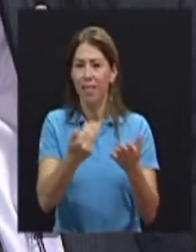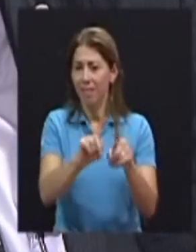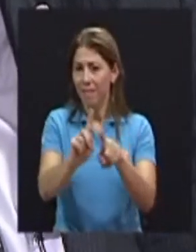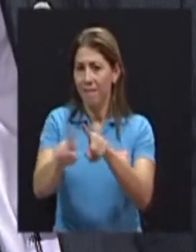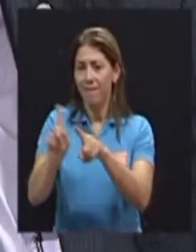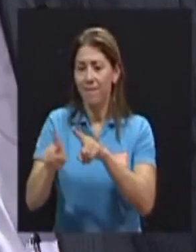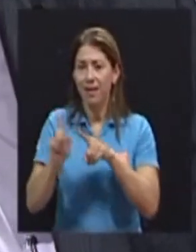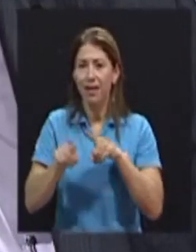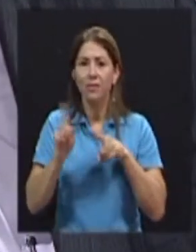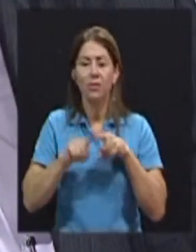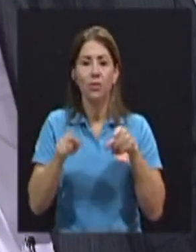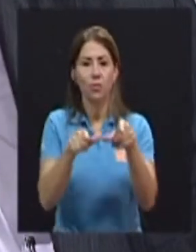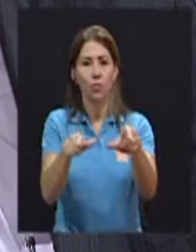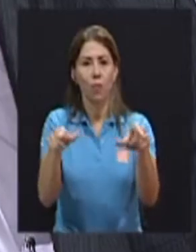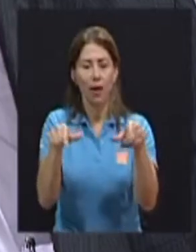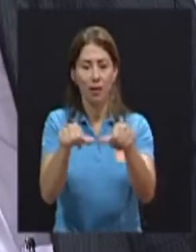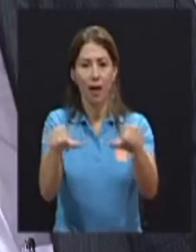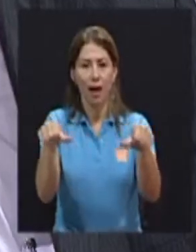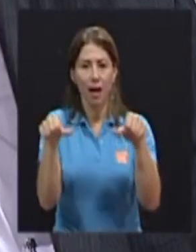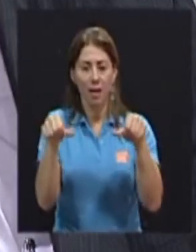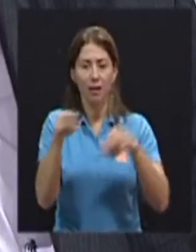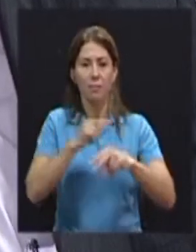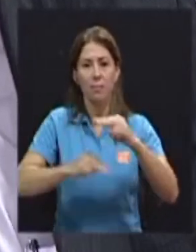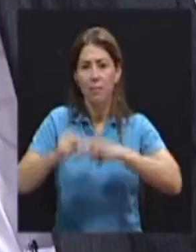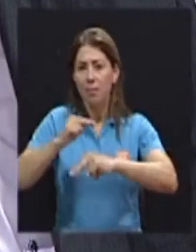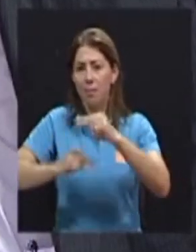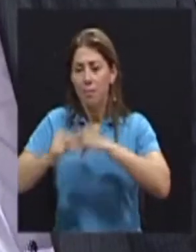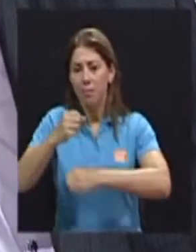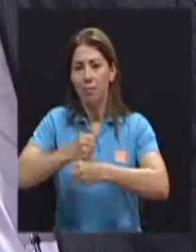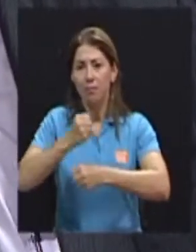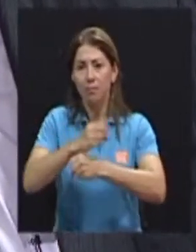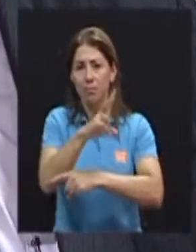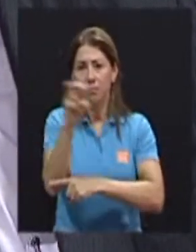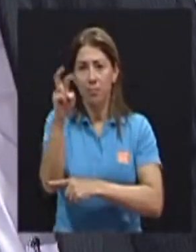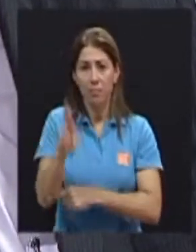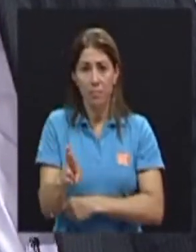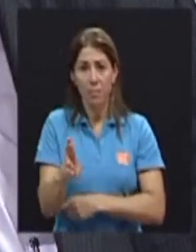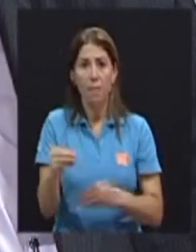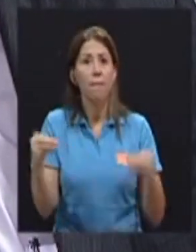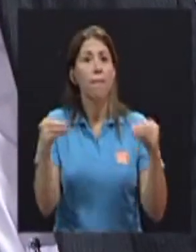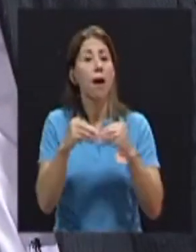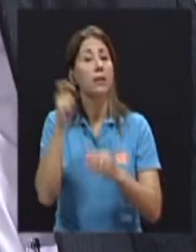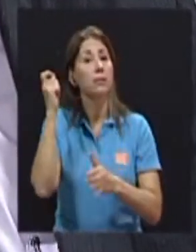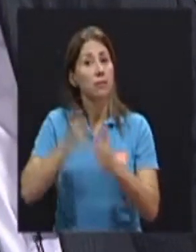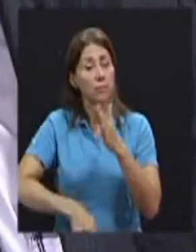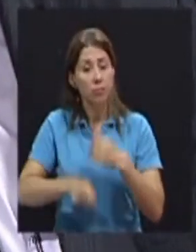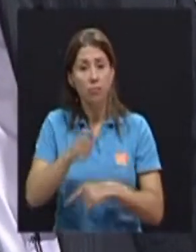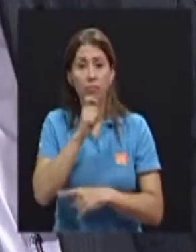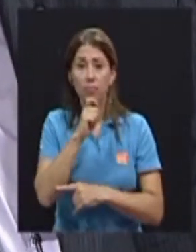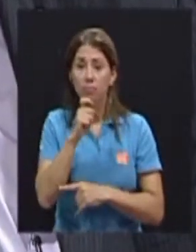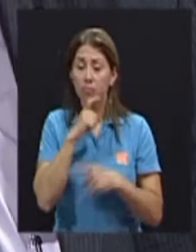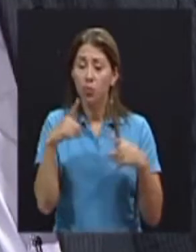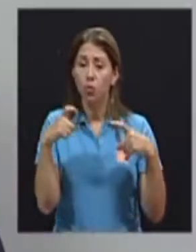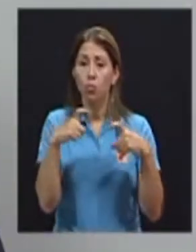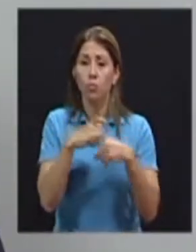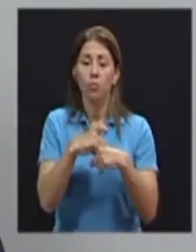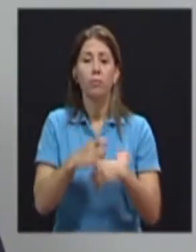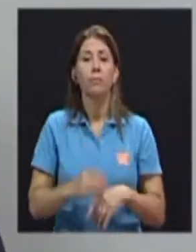diversos nichos del mercado laboral costarricense, que cada vez es más complejo, cada vez es más duro y cada vez es más